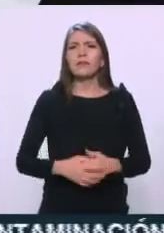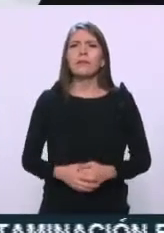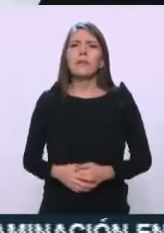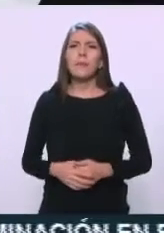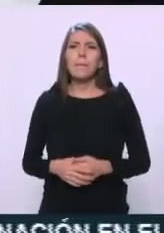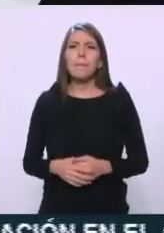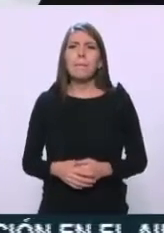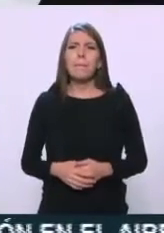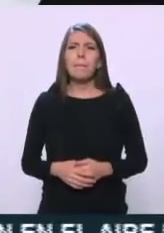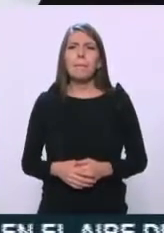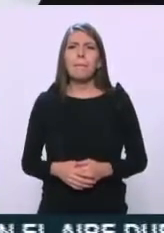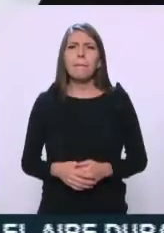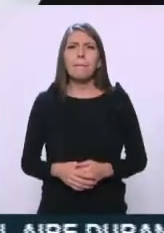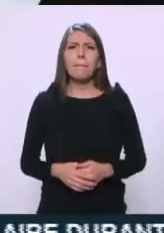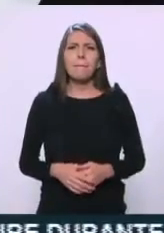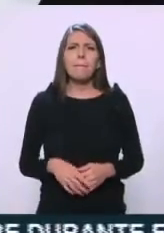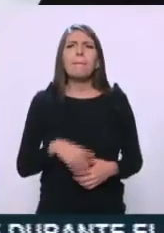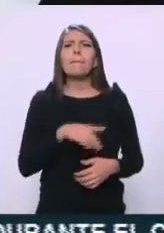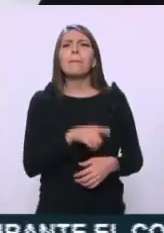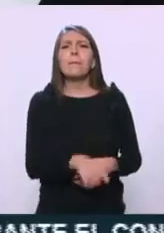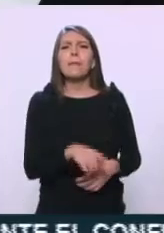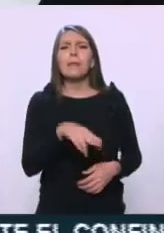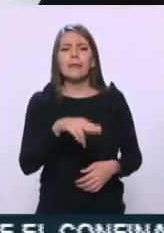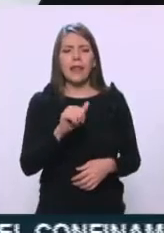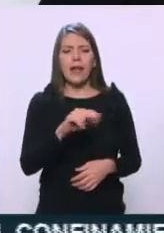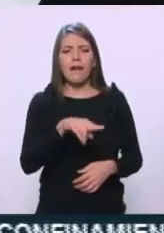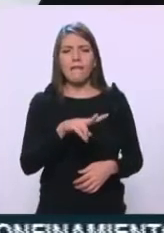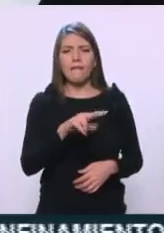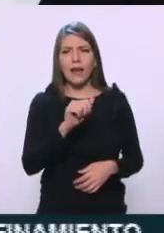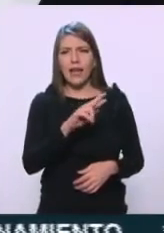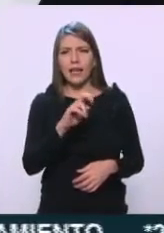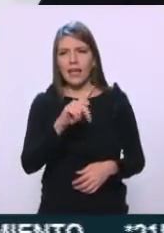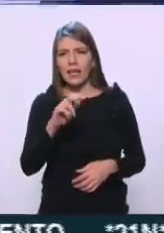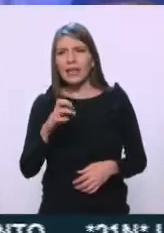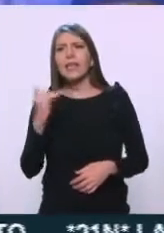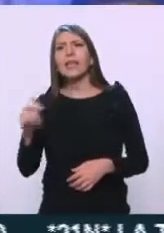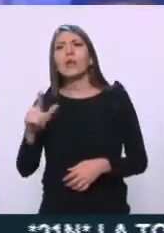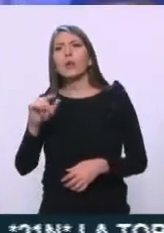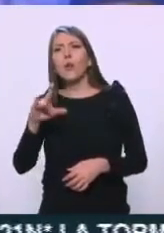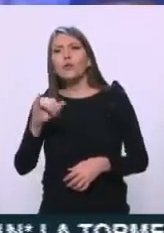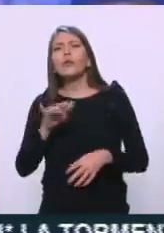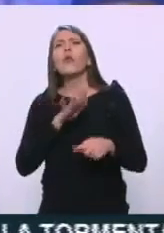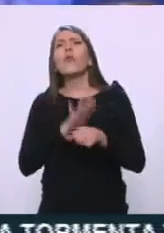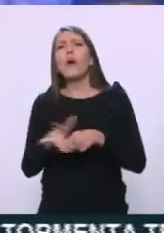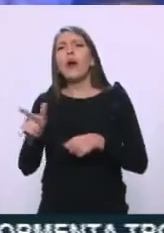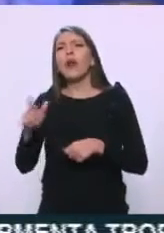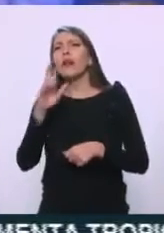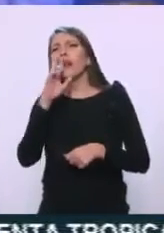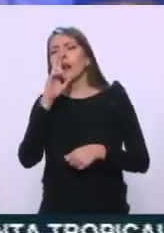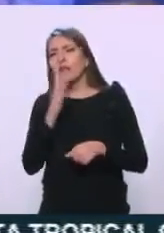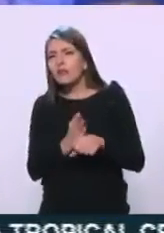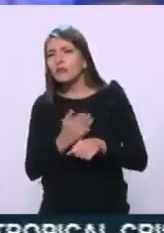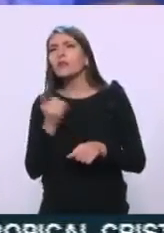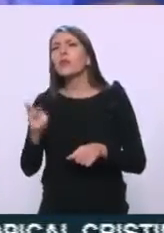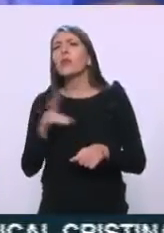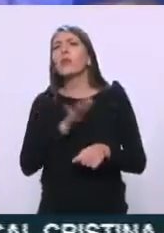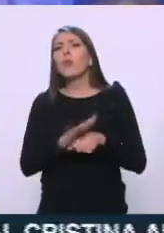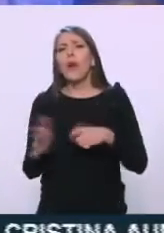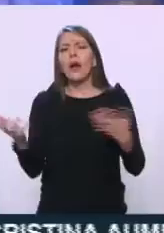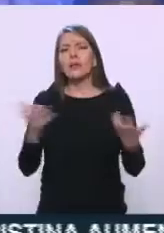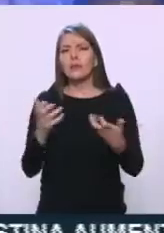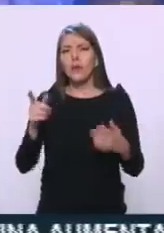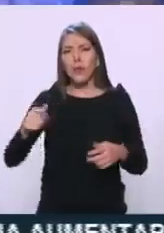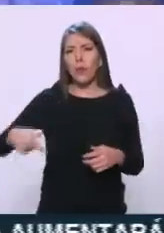ser responsables y aún culpables Navarrete Prida y Cerrón Lucio? ¿Cuáles líneas de investigación se omitieron?